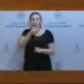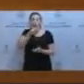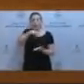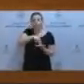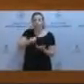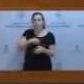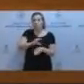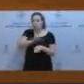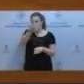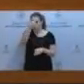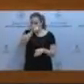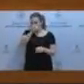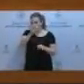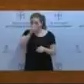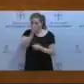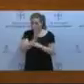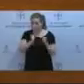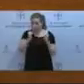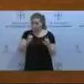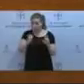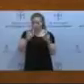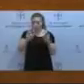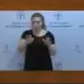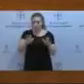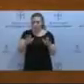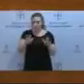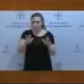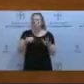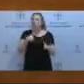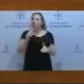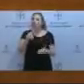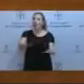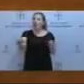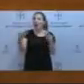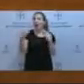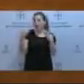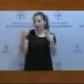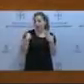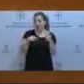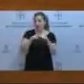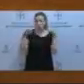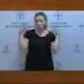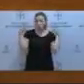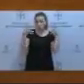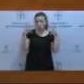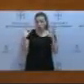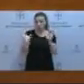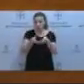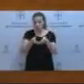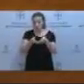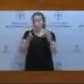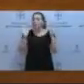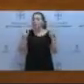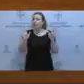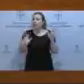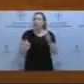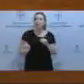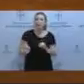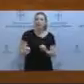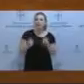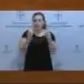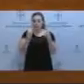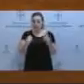consejero en esta Cámara. Pero bueno, me invitaron, y lo agradezco, al Consejo Asesor de Turismo a pedir la invitación y fui. Claro, lo primero lo voy a decir antes de entrar en el